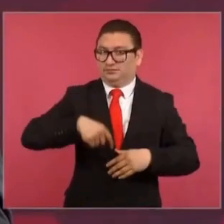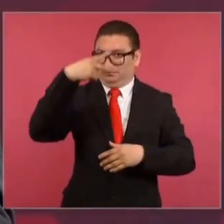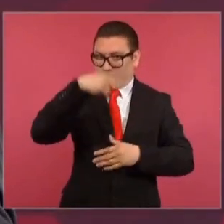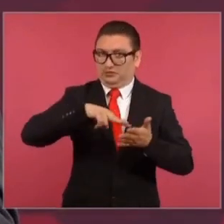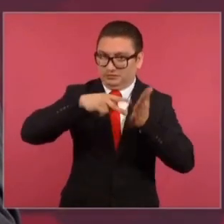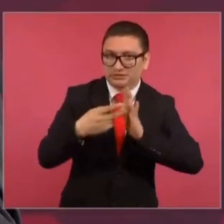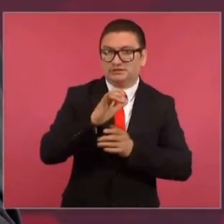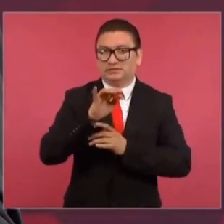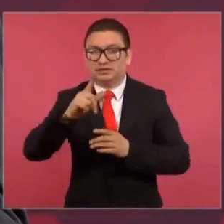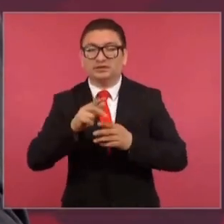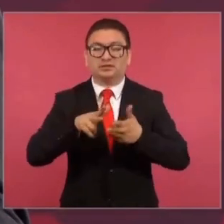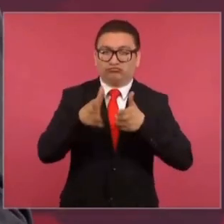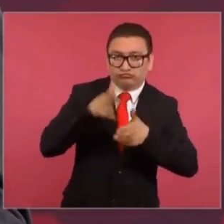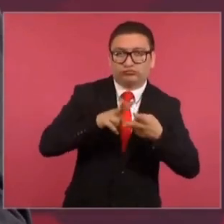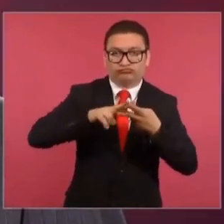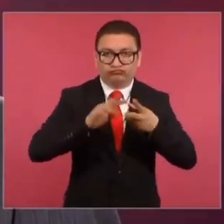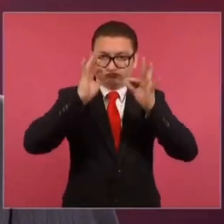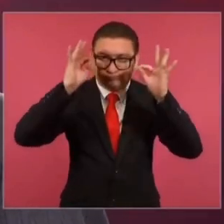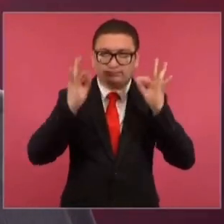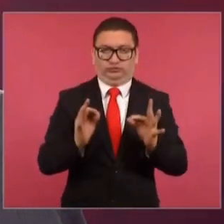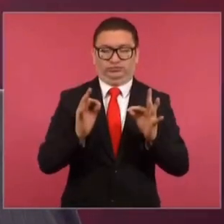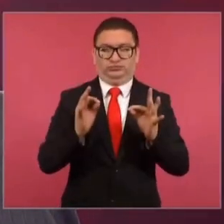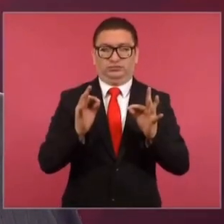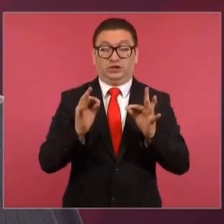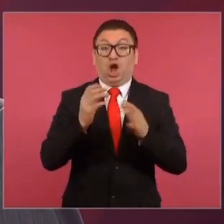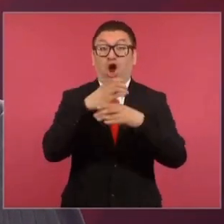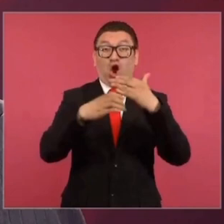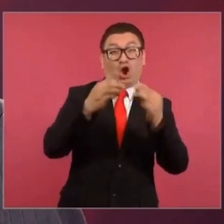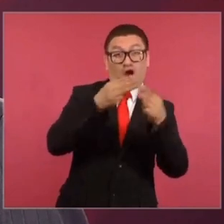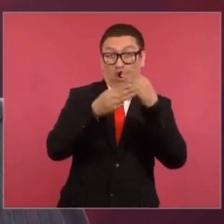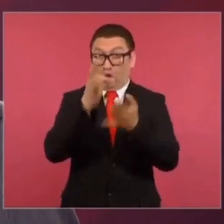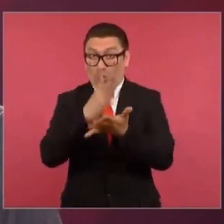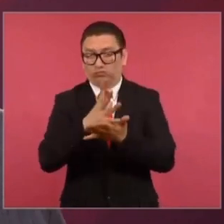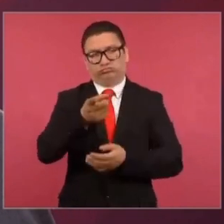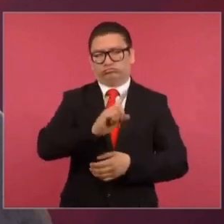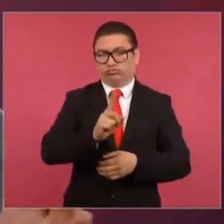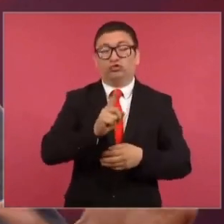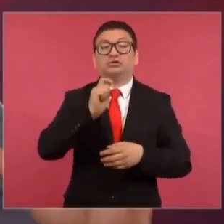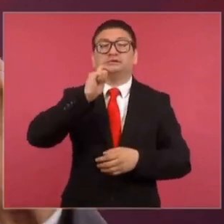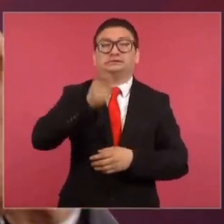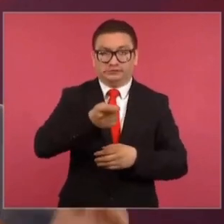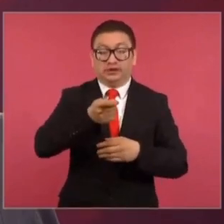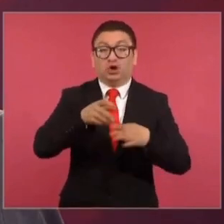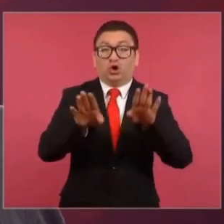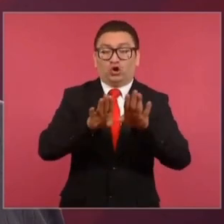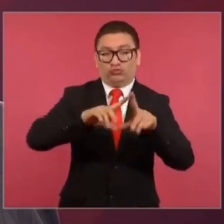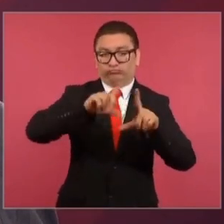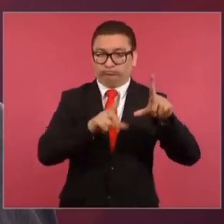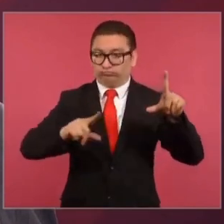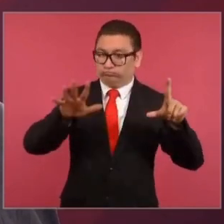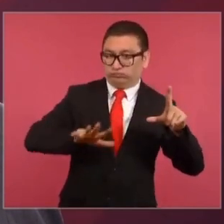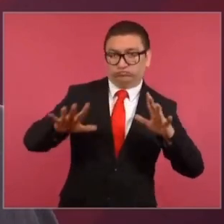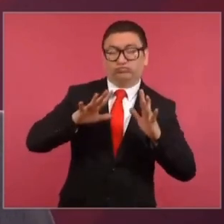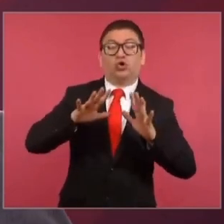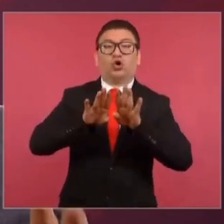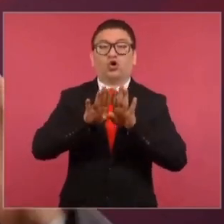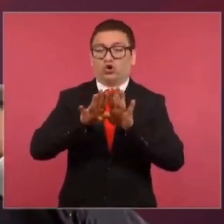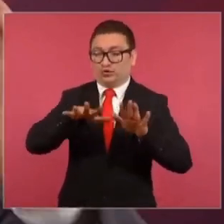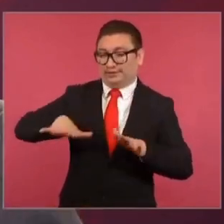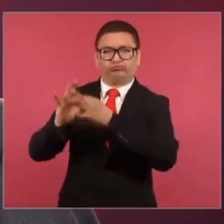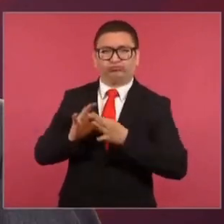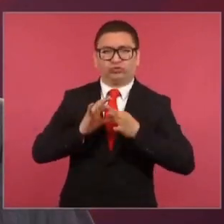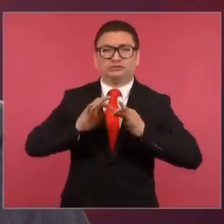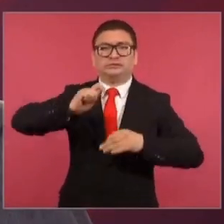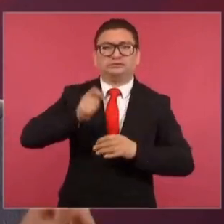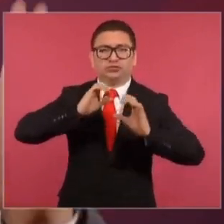civil, ferroviaria, de primer orden. Y no solo es lo material, es que es una obra que comunica a toda una